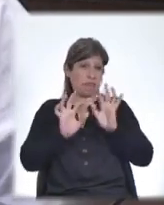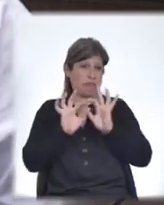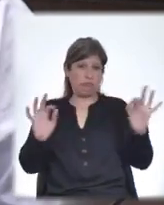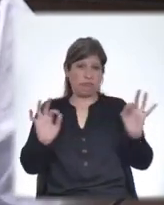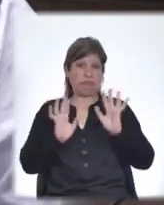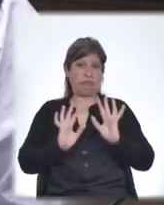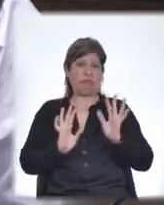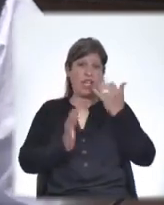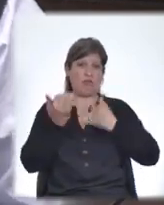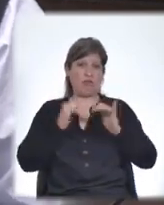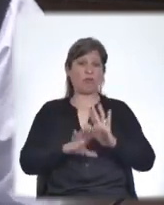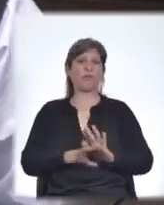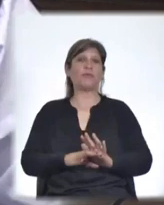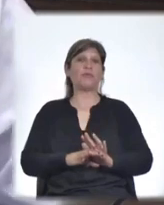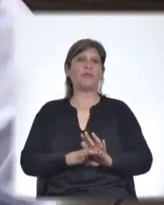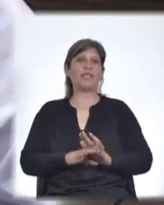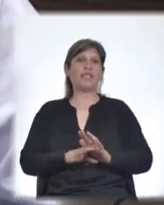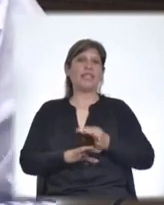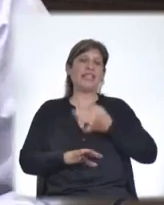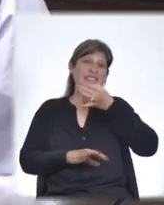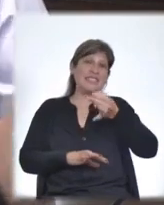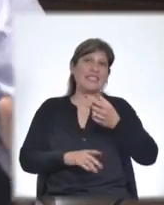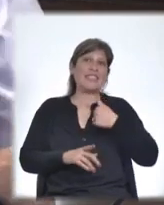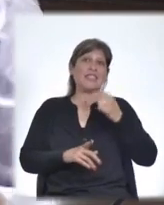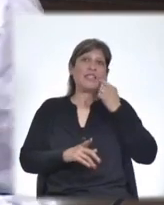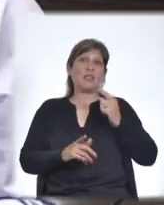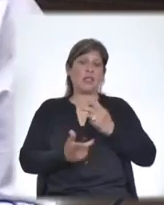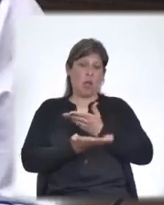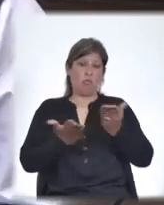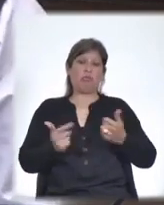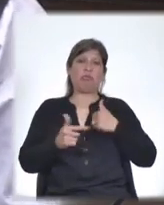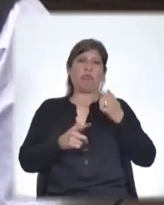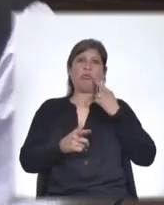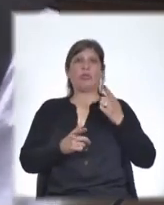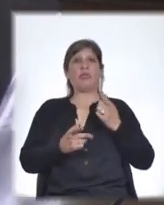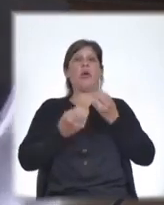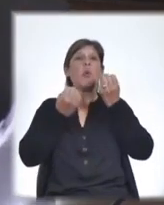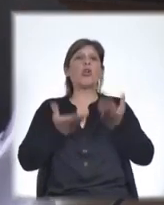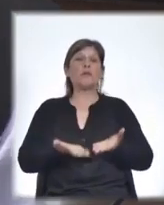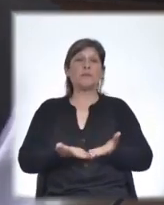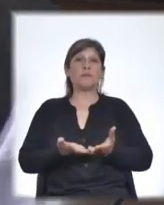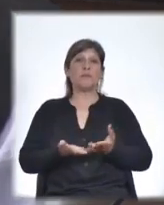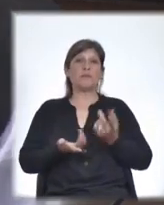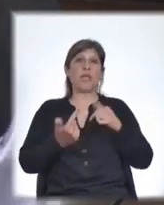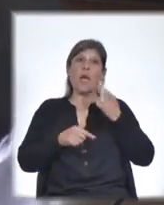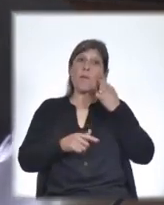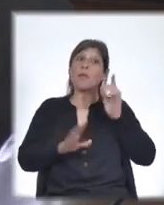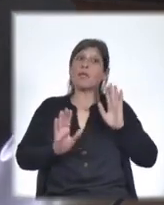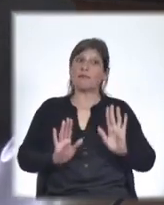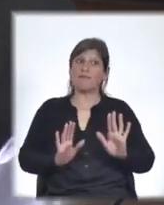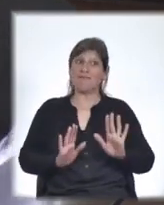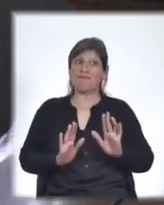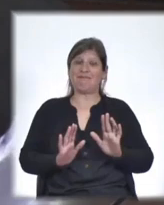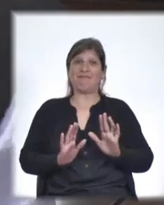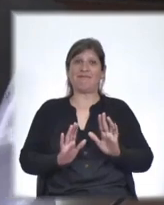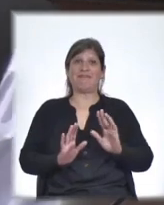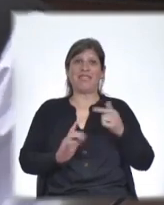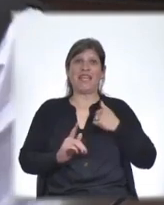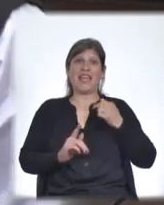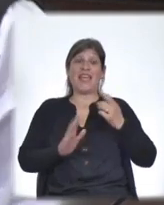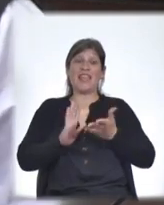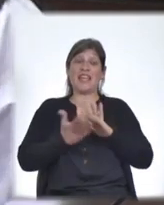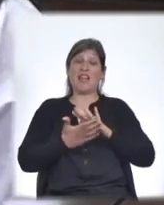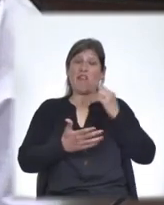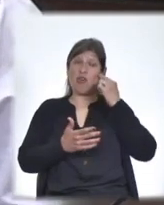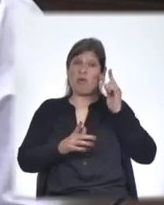informe, se formula en la exposición de motivos. Miren qué joyita del pensamiento